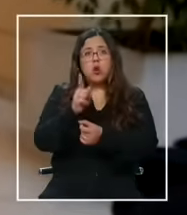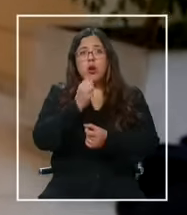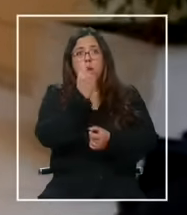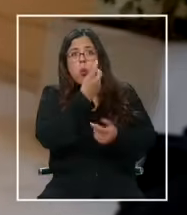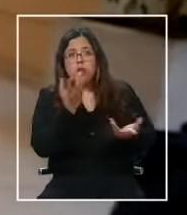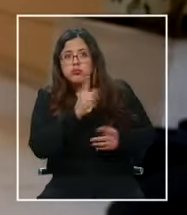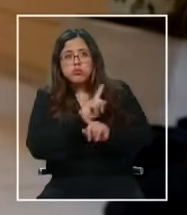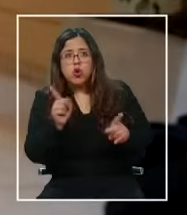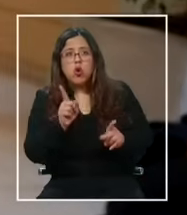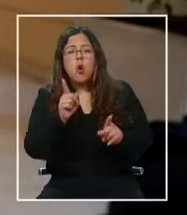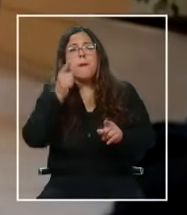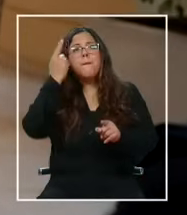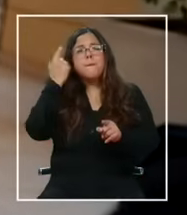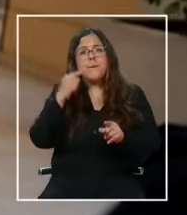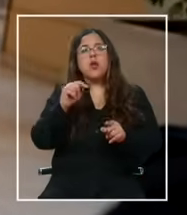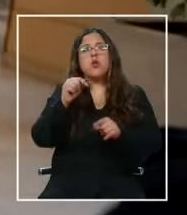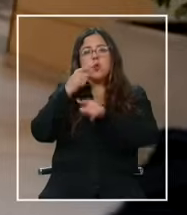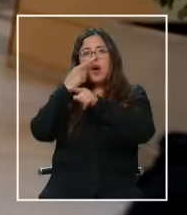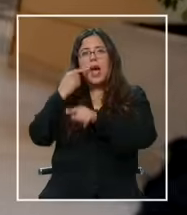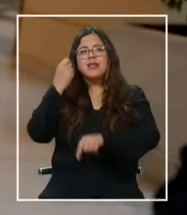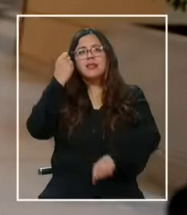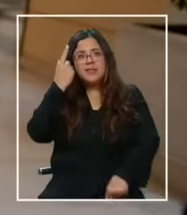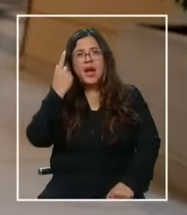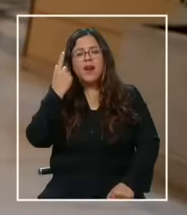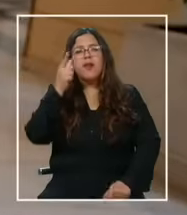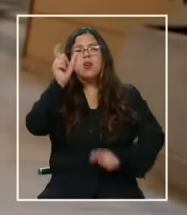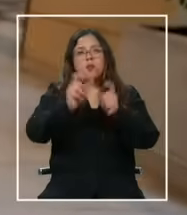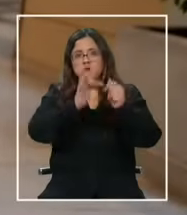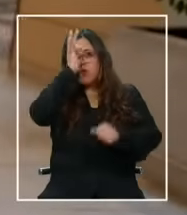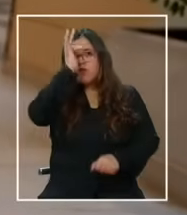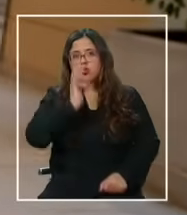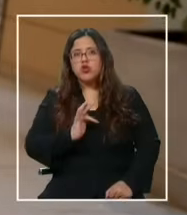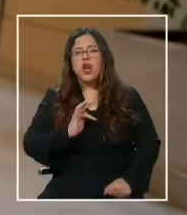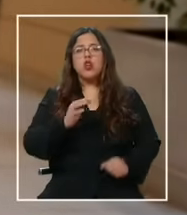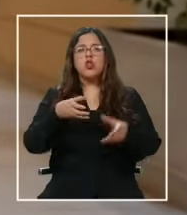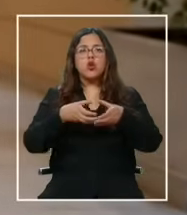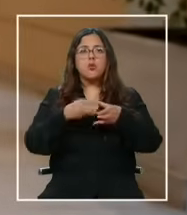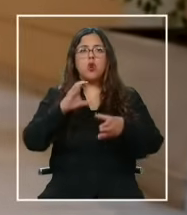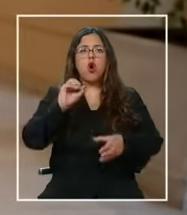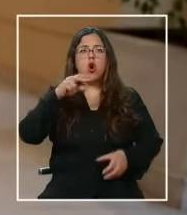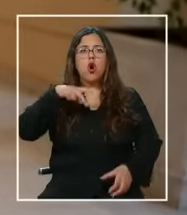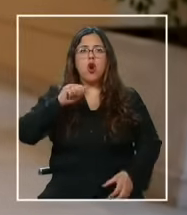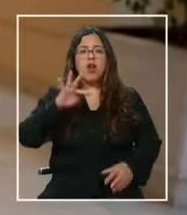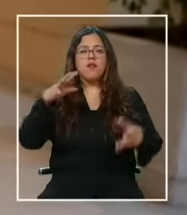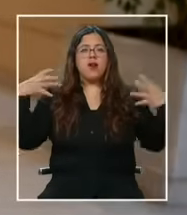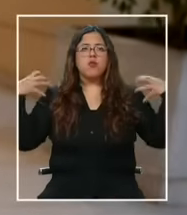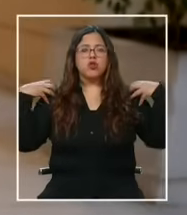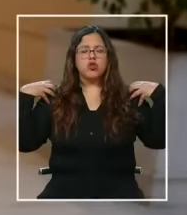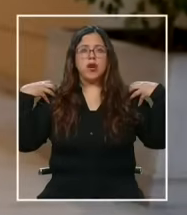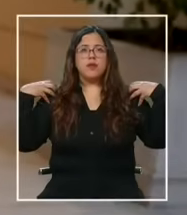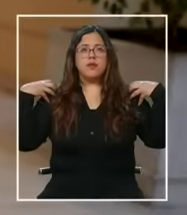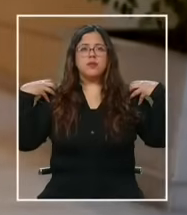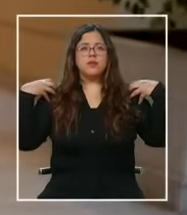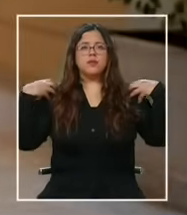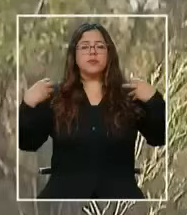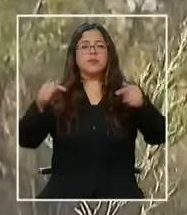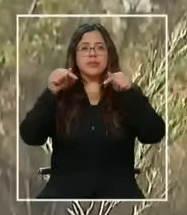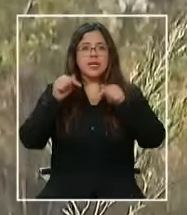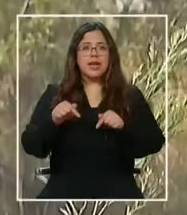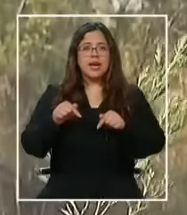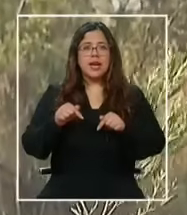supuesto sino que efectivamente él sabía que eran funcionarios de conaf que estaban involucrados en esto y no solamente en